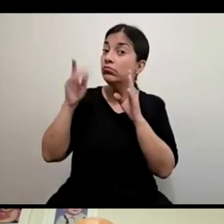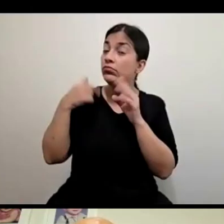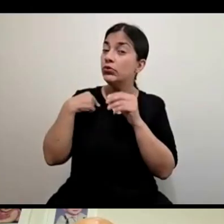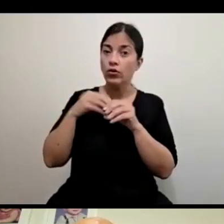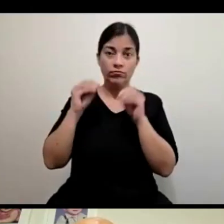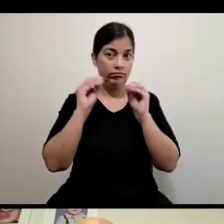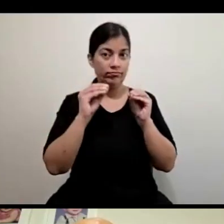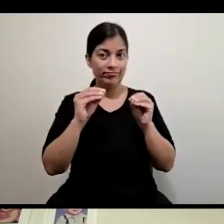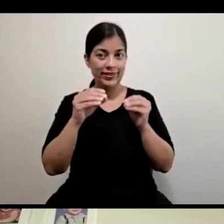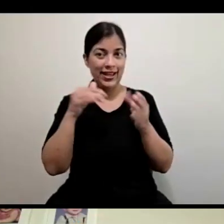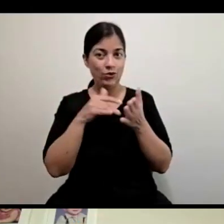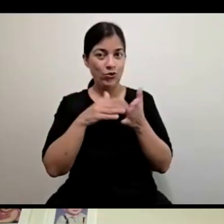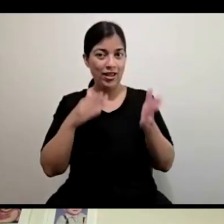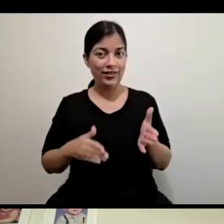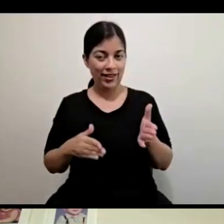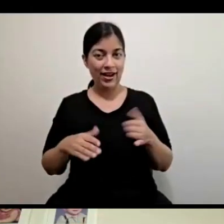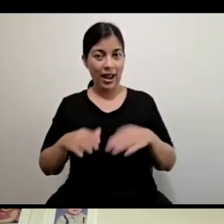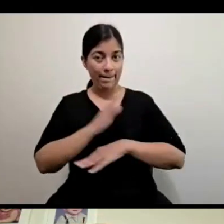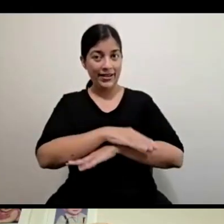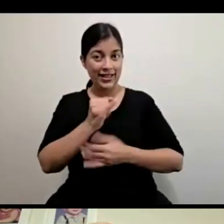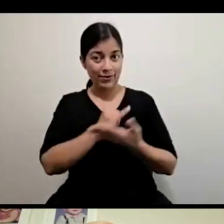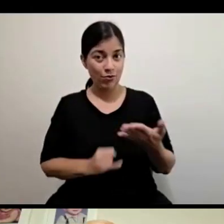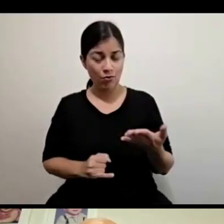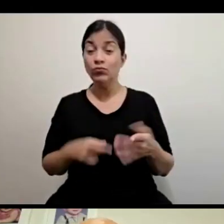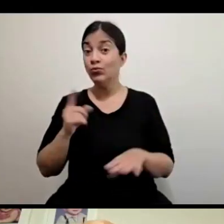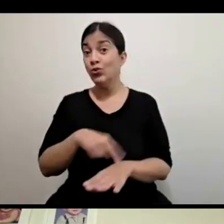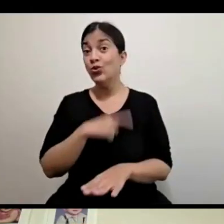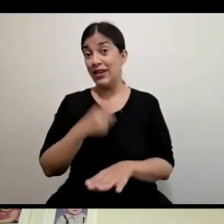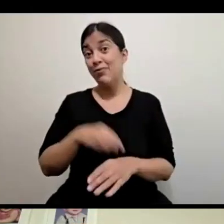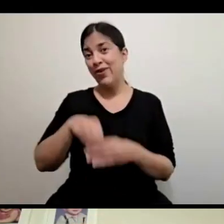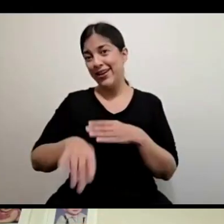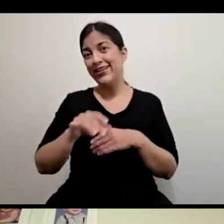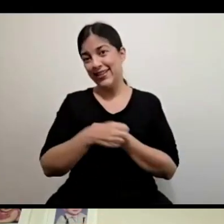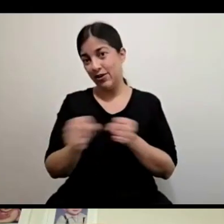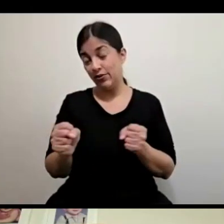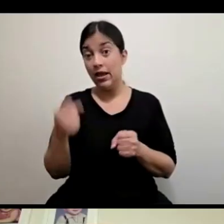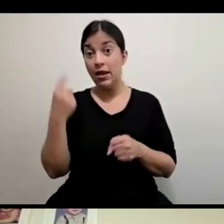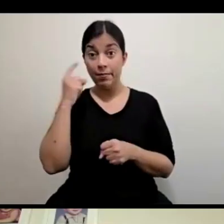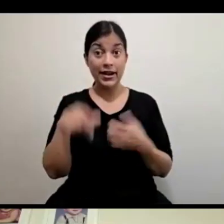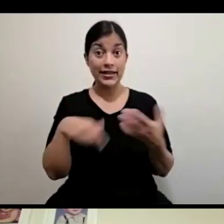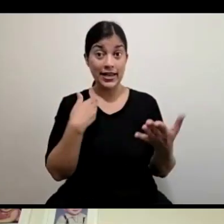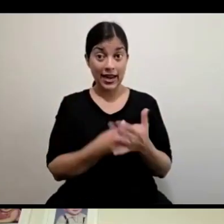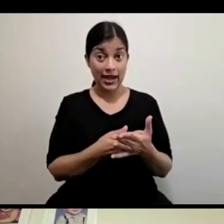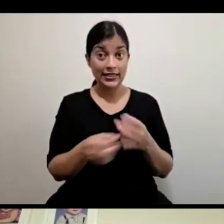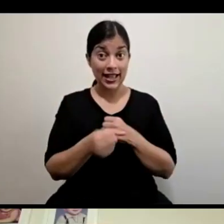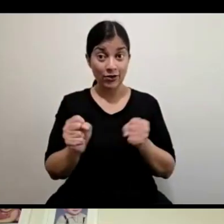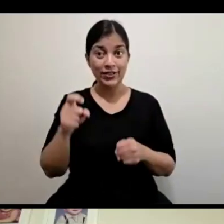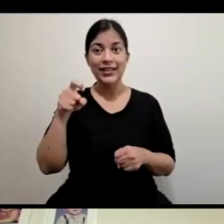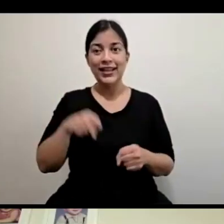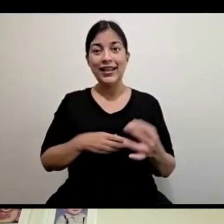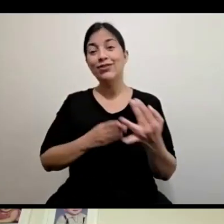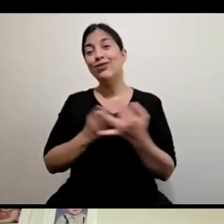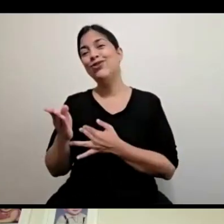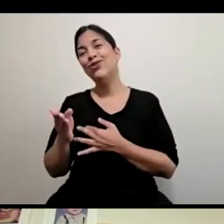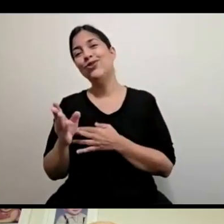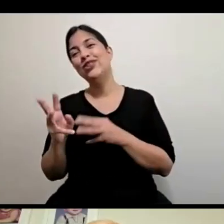mesa de dibujo. O sea que mucho tiempo en ese saloncito. Ajá. Y para llegar a ese saloncito había que pasar por el taller. Y